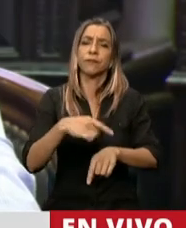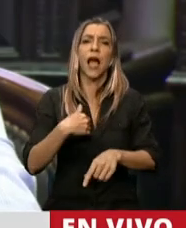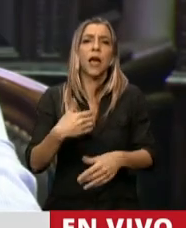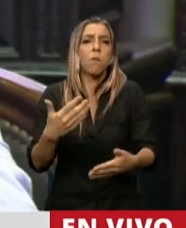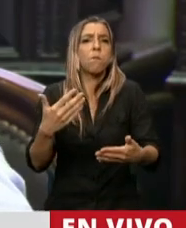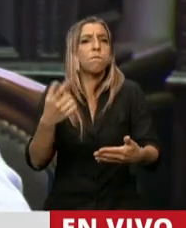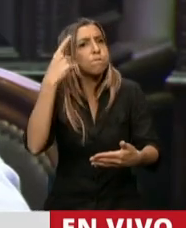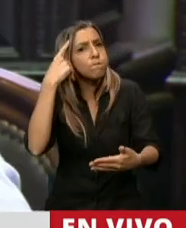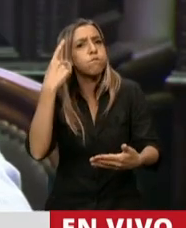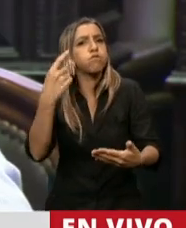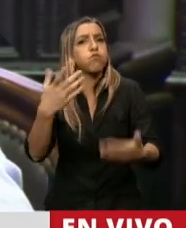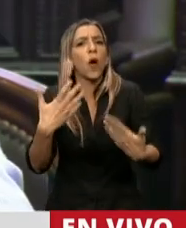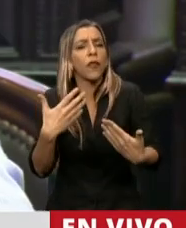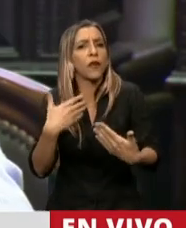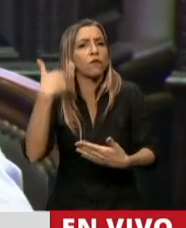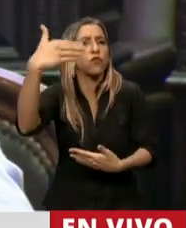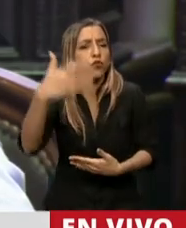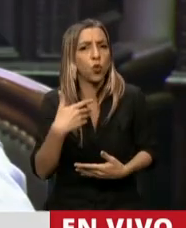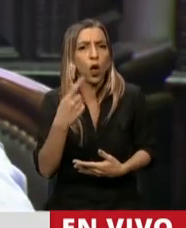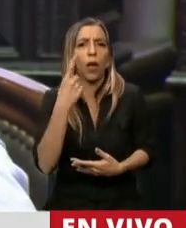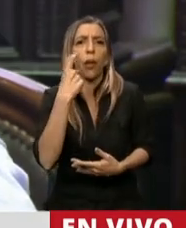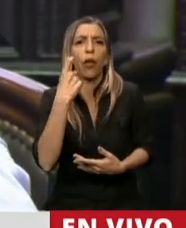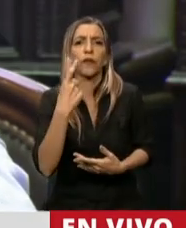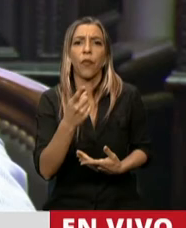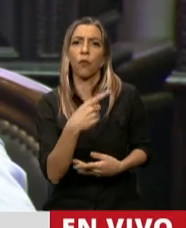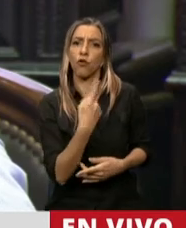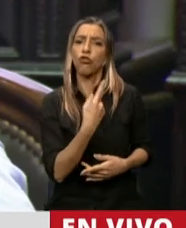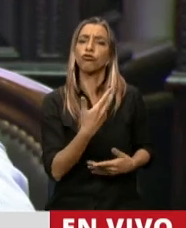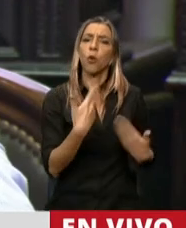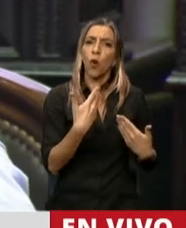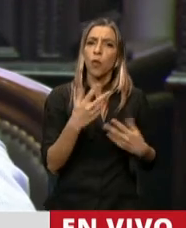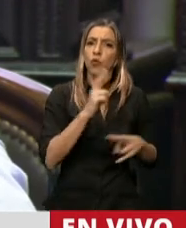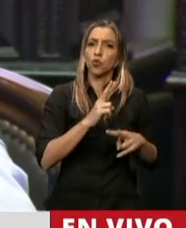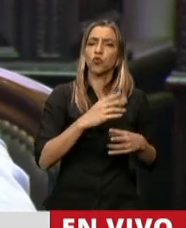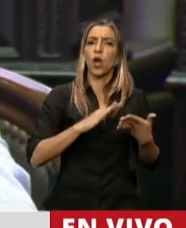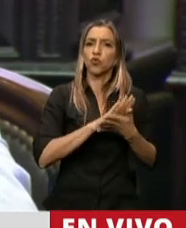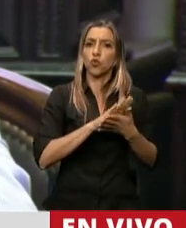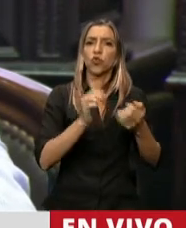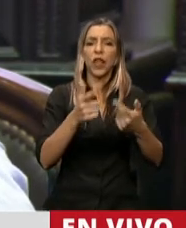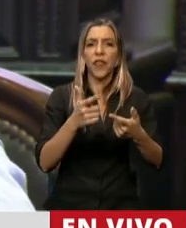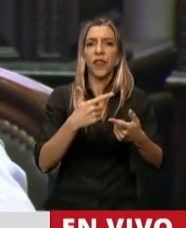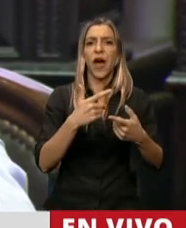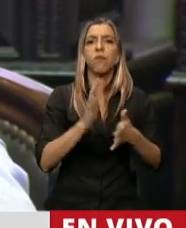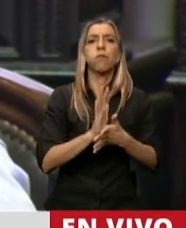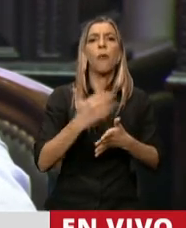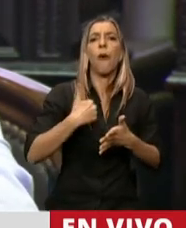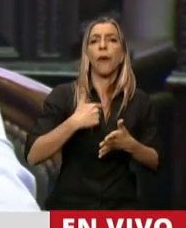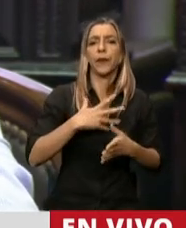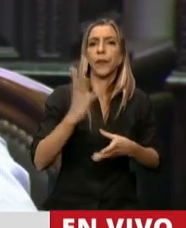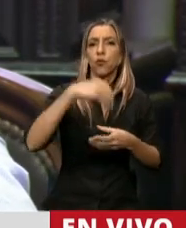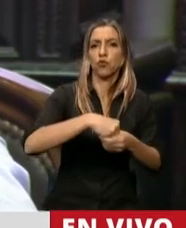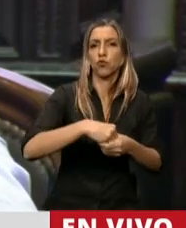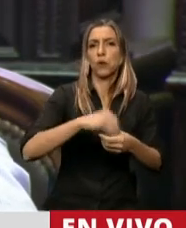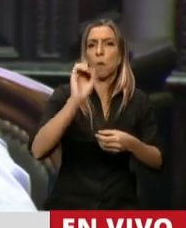clase dirigente que elige una visión de país inclusiva, una visión de país moderna y